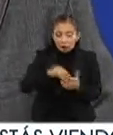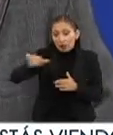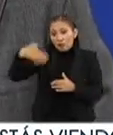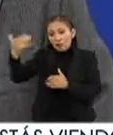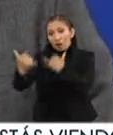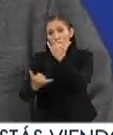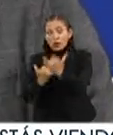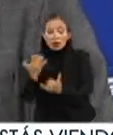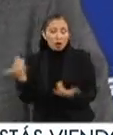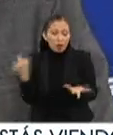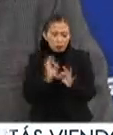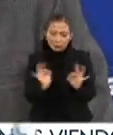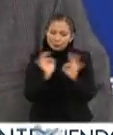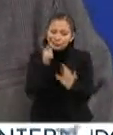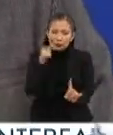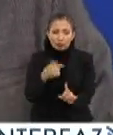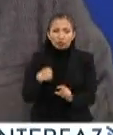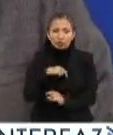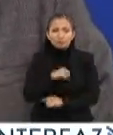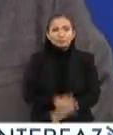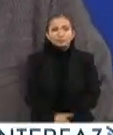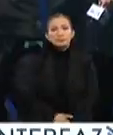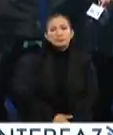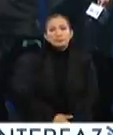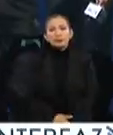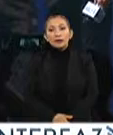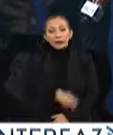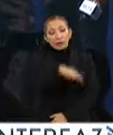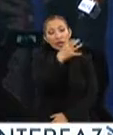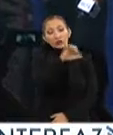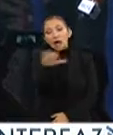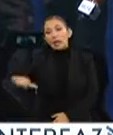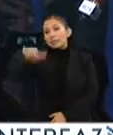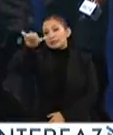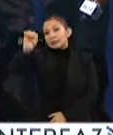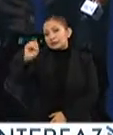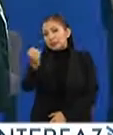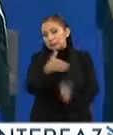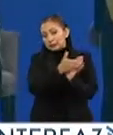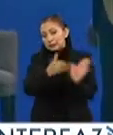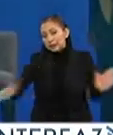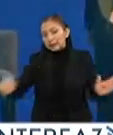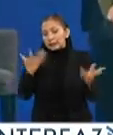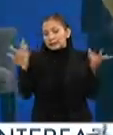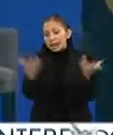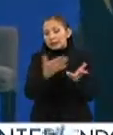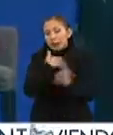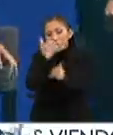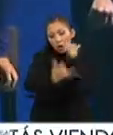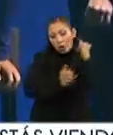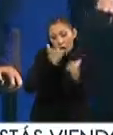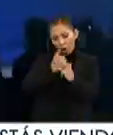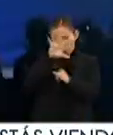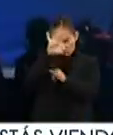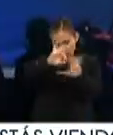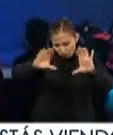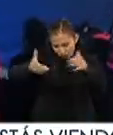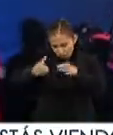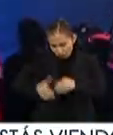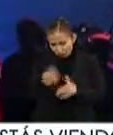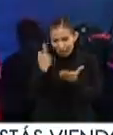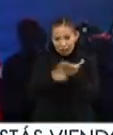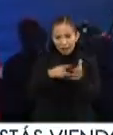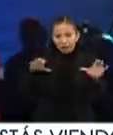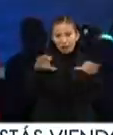de la cancha, y eso es importantísimo para nosotros. Del 14 al 16 de septiembre se realizarán los juegos de clasificación en